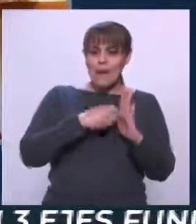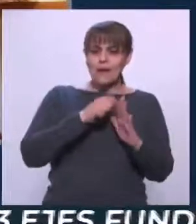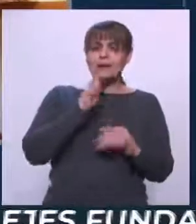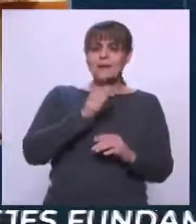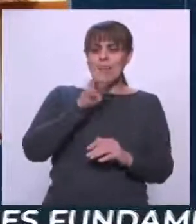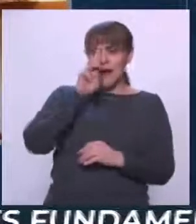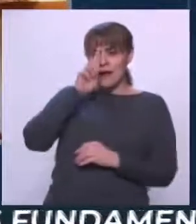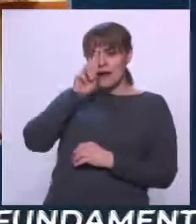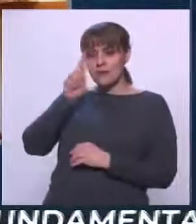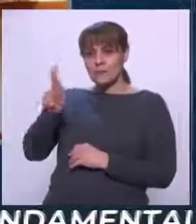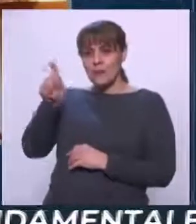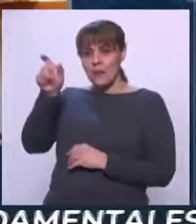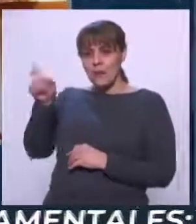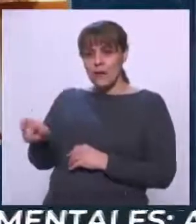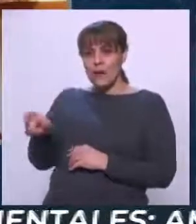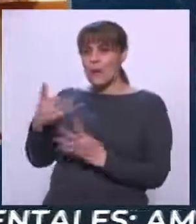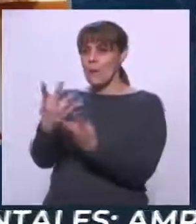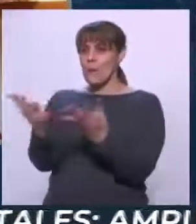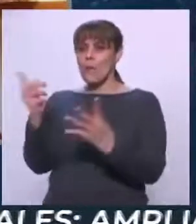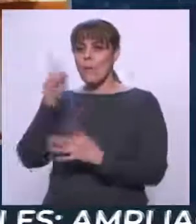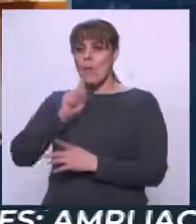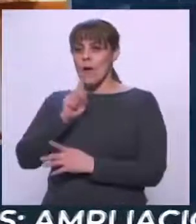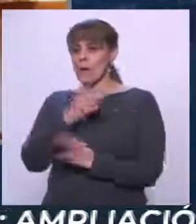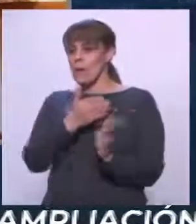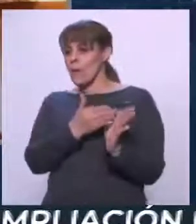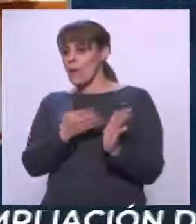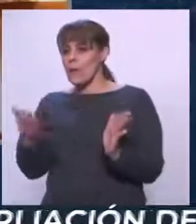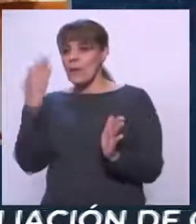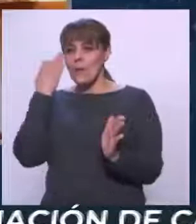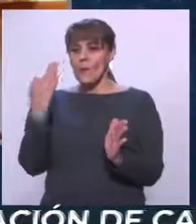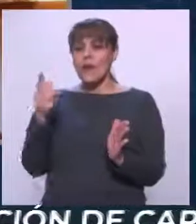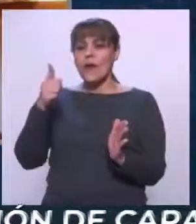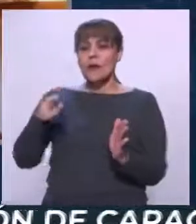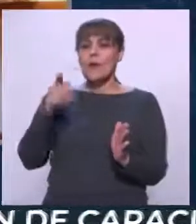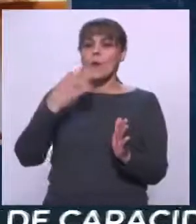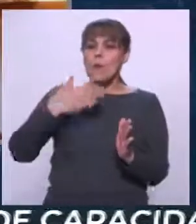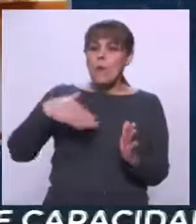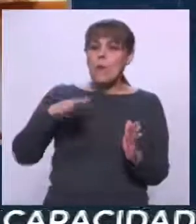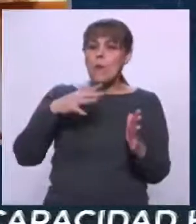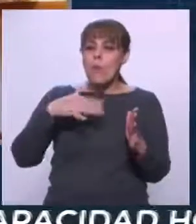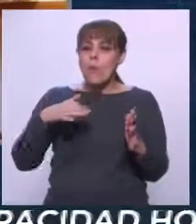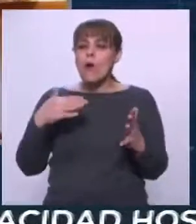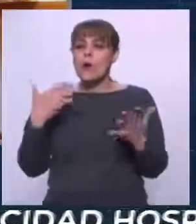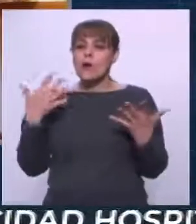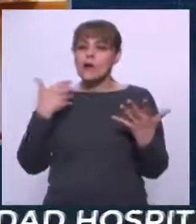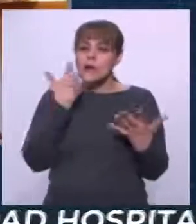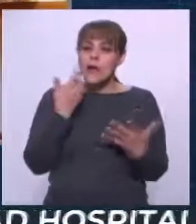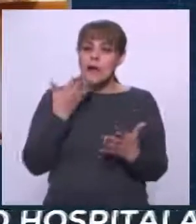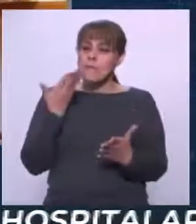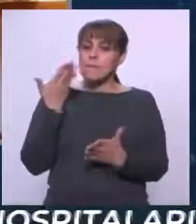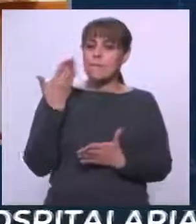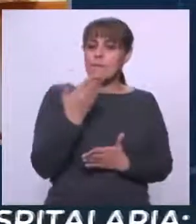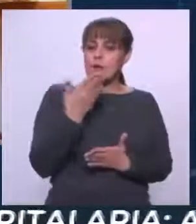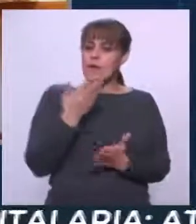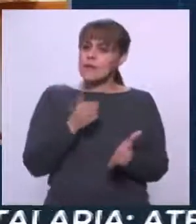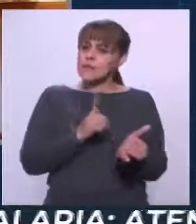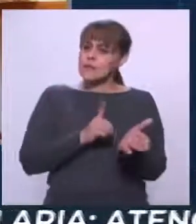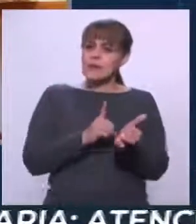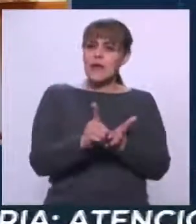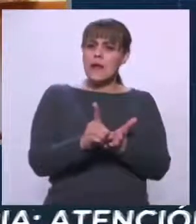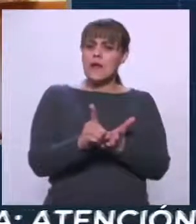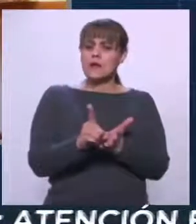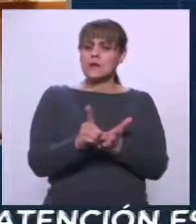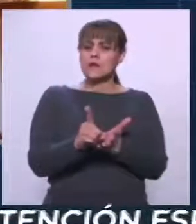y a las mujeres que durante mucho tiempo han buscado reivindicar sus derechos, en este caso los